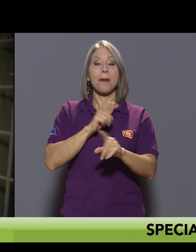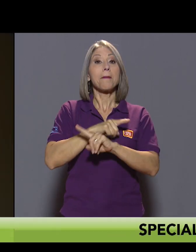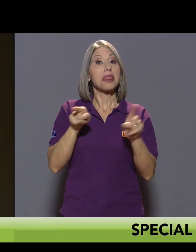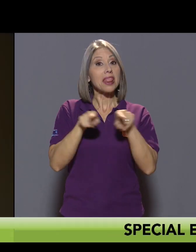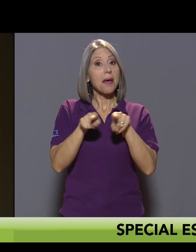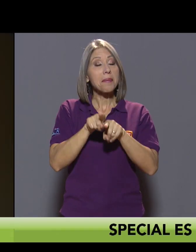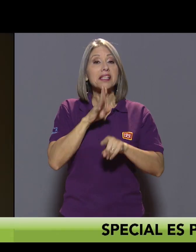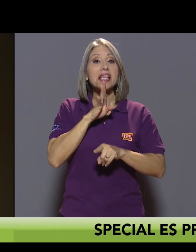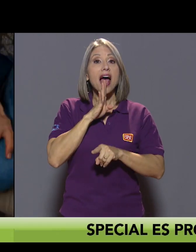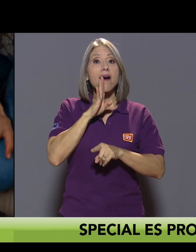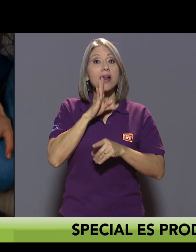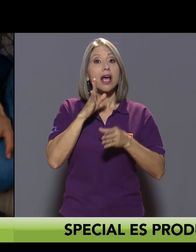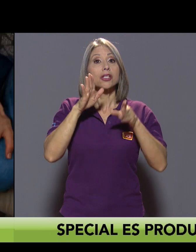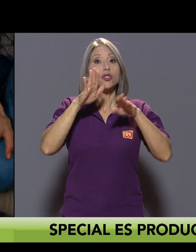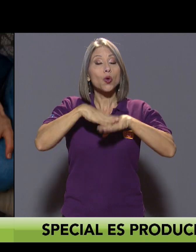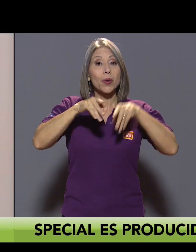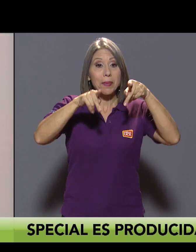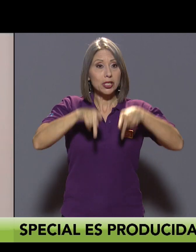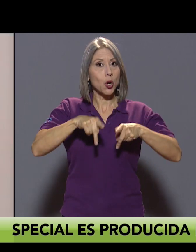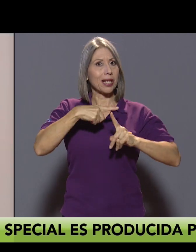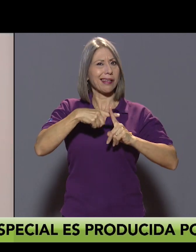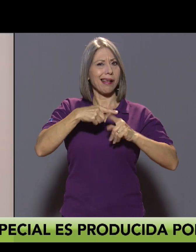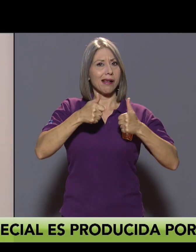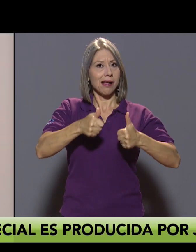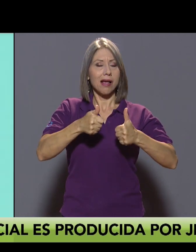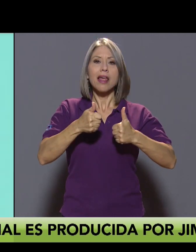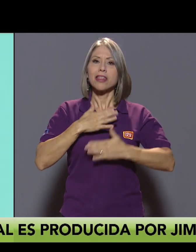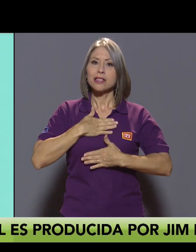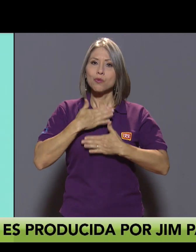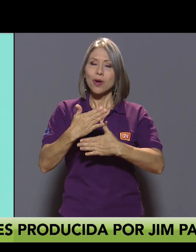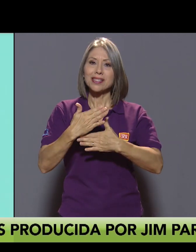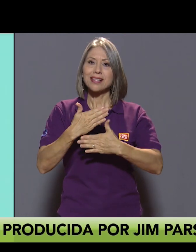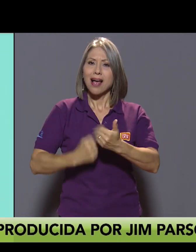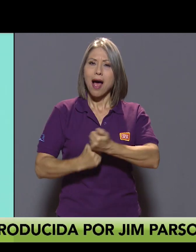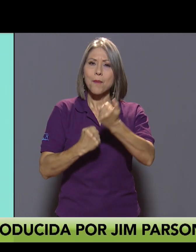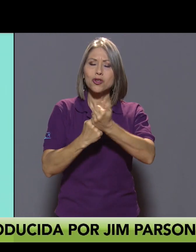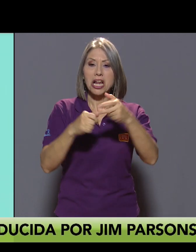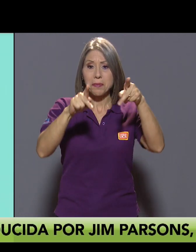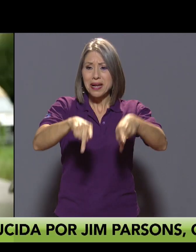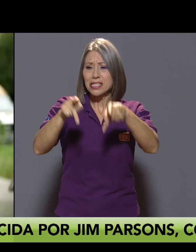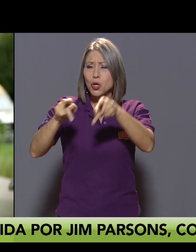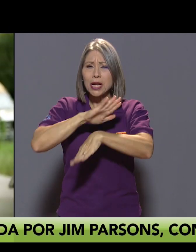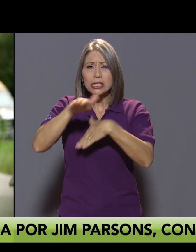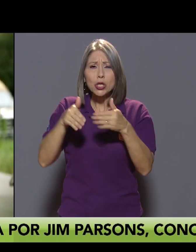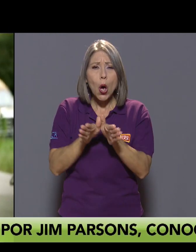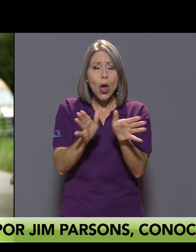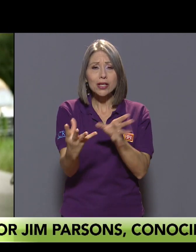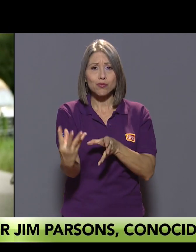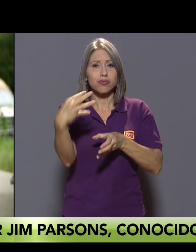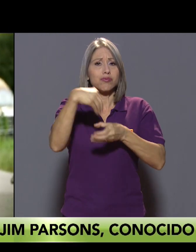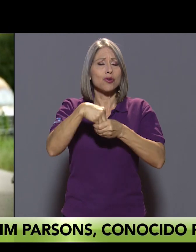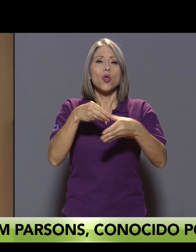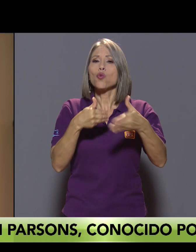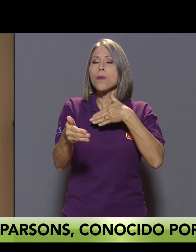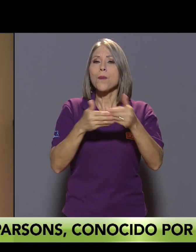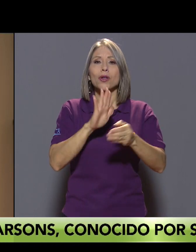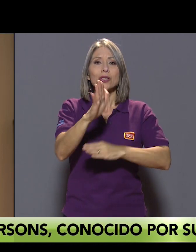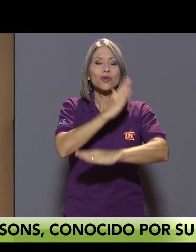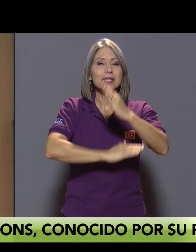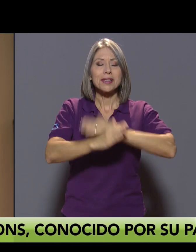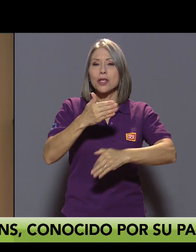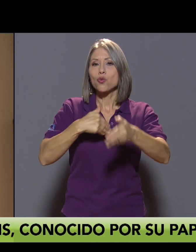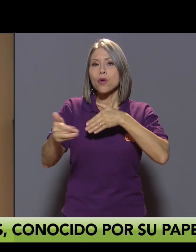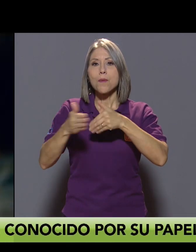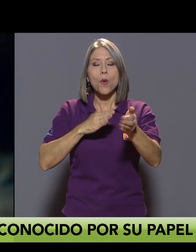tener personas que estén dispuestas a apoyar la inclusión de todos y todas, sin importar la discapacidad o preferencia sexual.